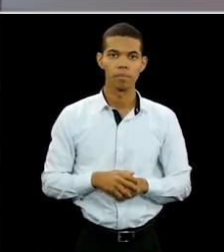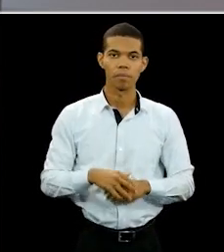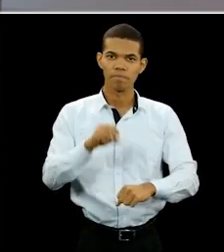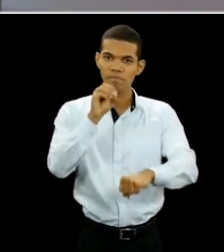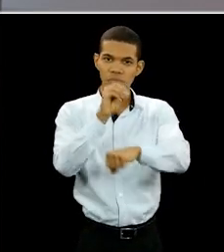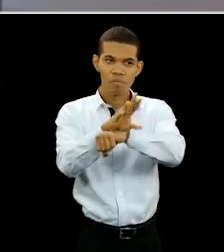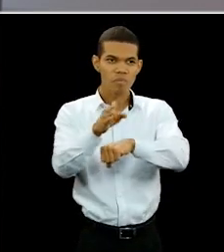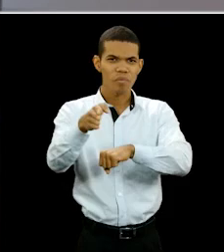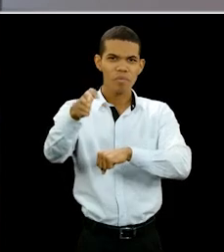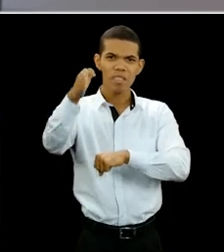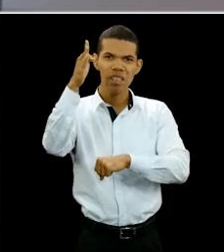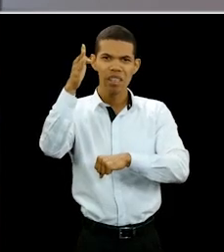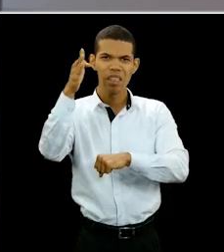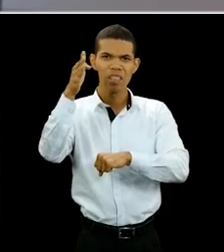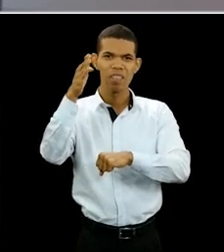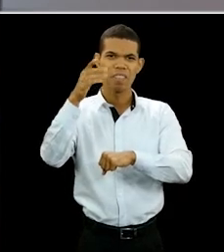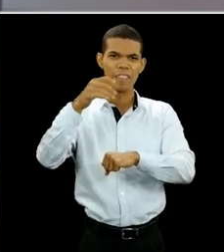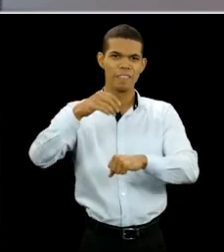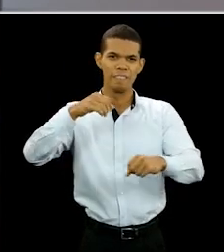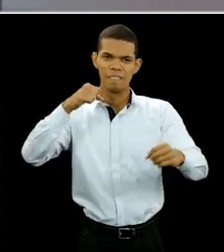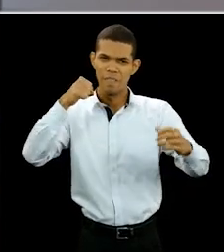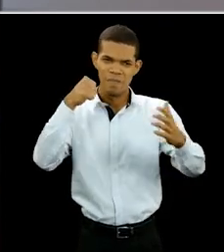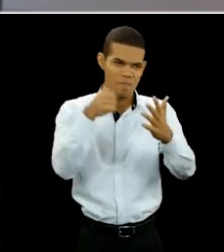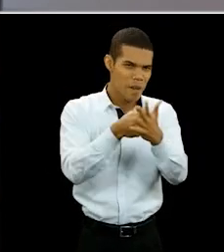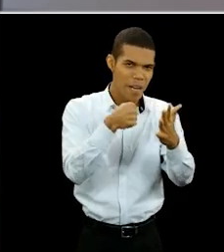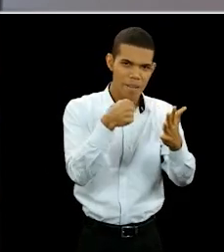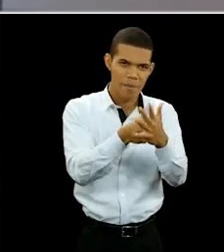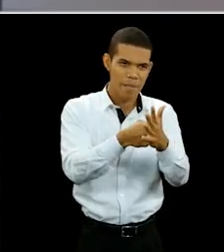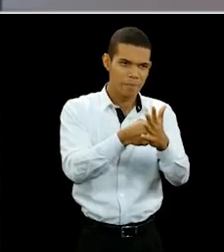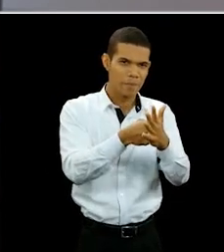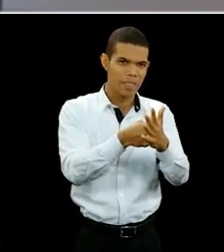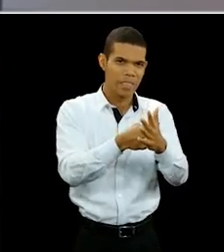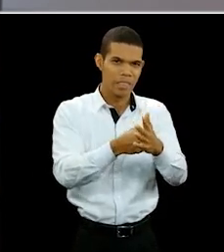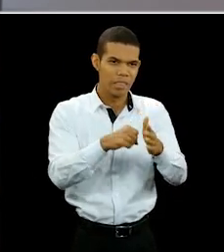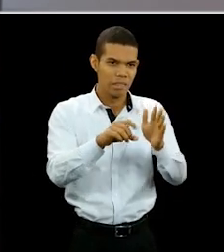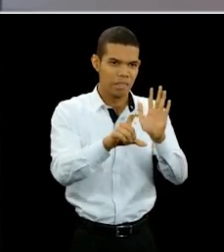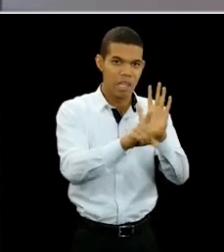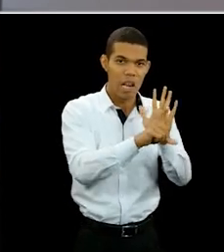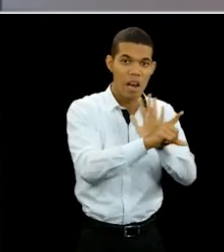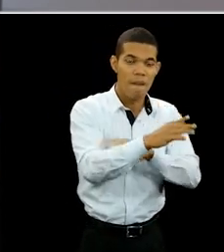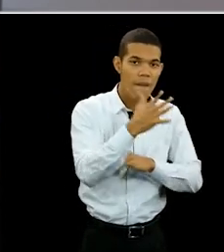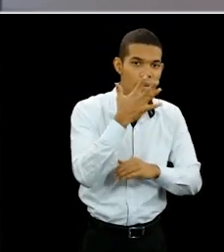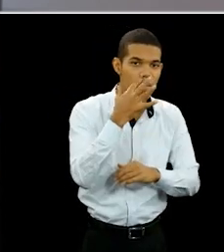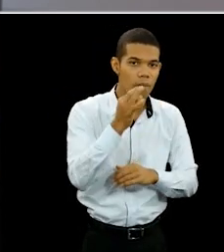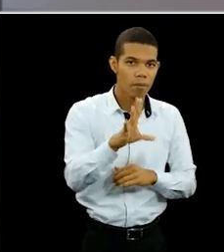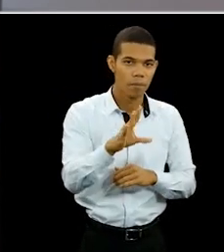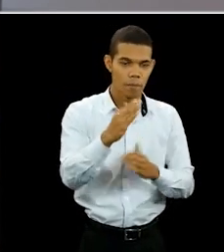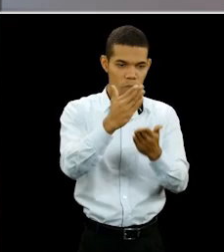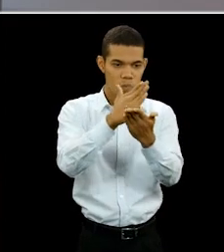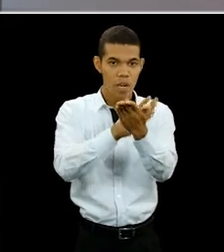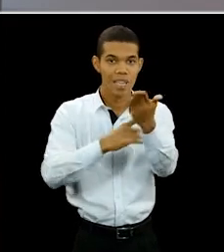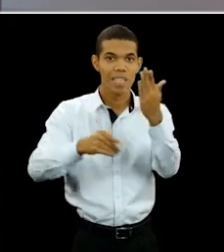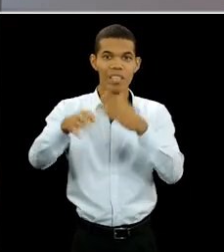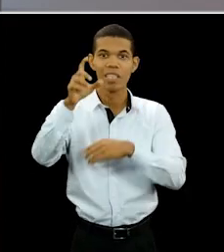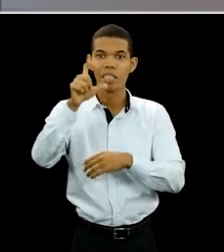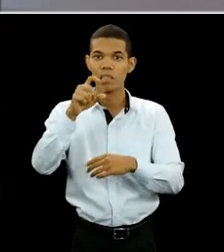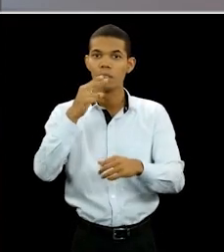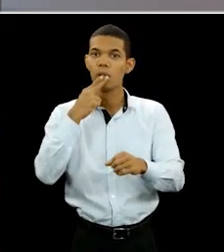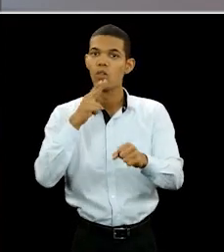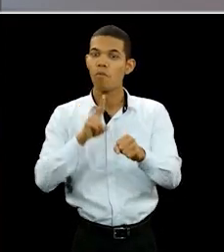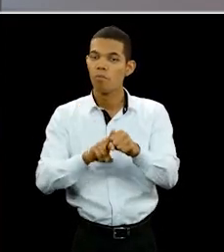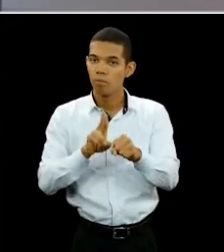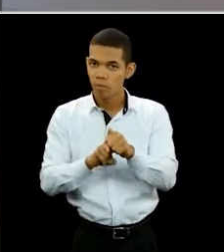en contra de todas esas falsas eh expectativas porque los planes de Dios han de cumplirse a